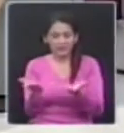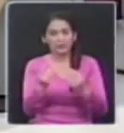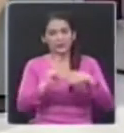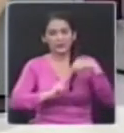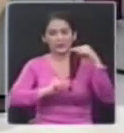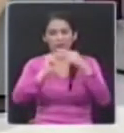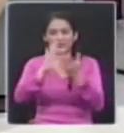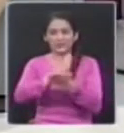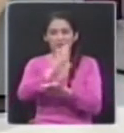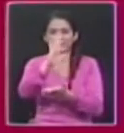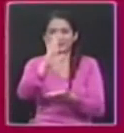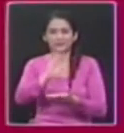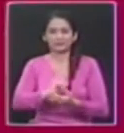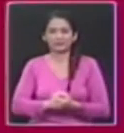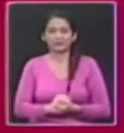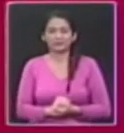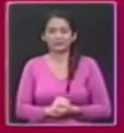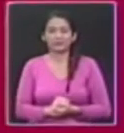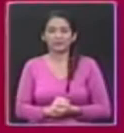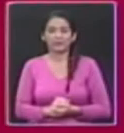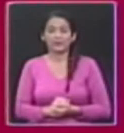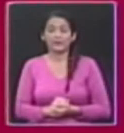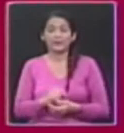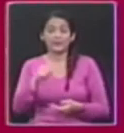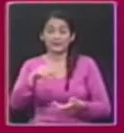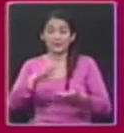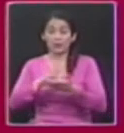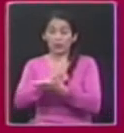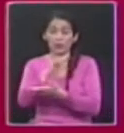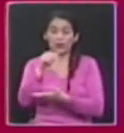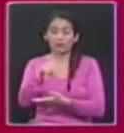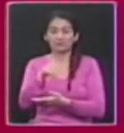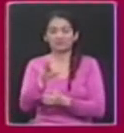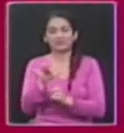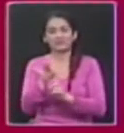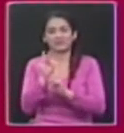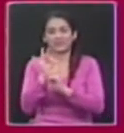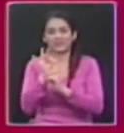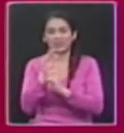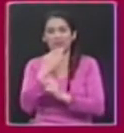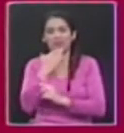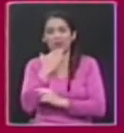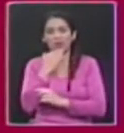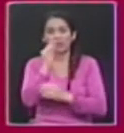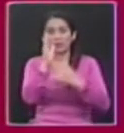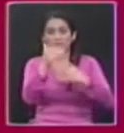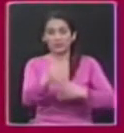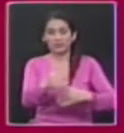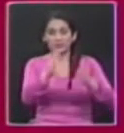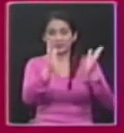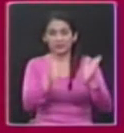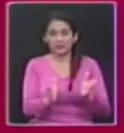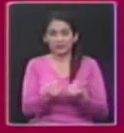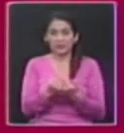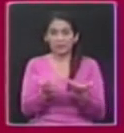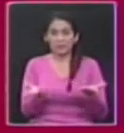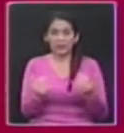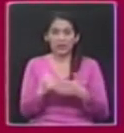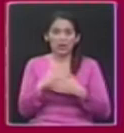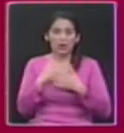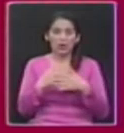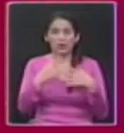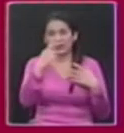escuelas tienen una parte primero súper importante, que es la parte de fisioterapia, porque no todas las personas